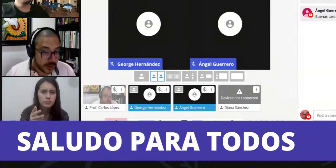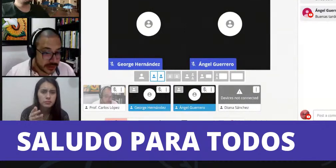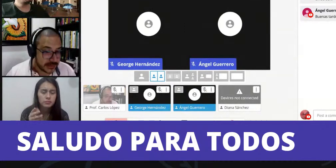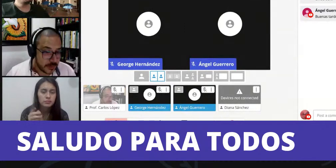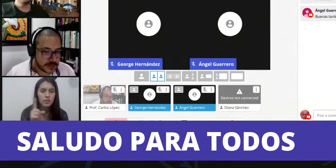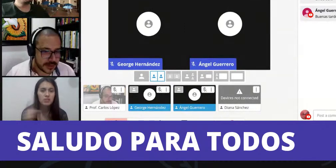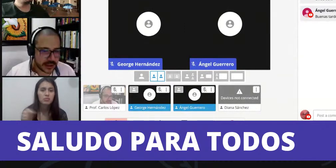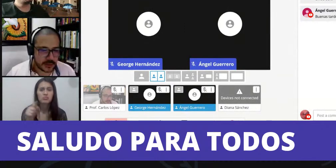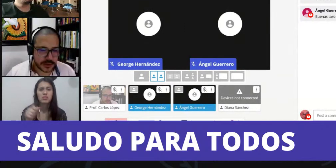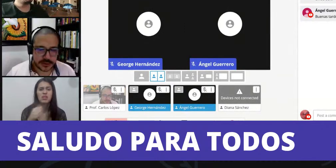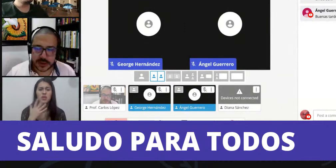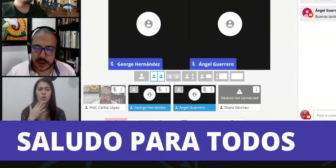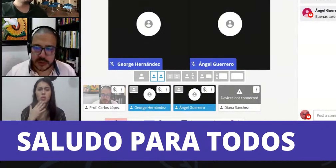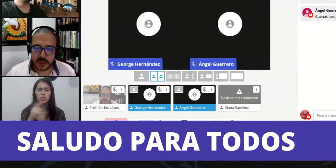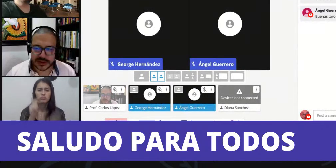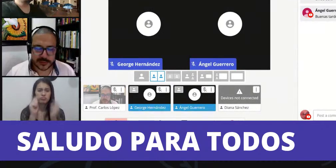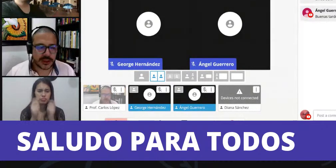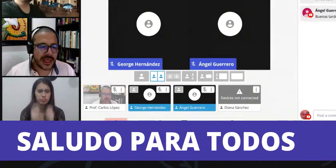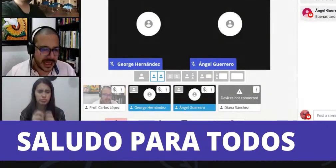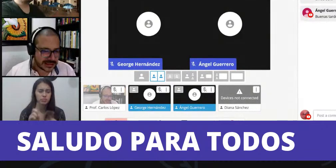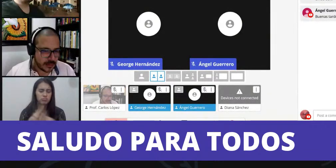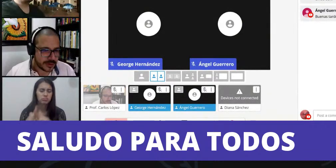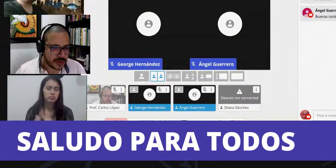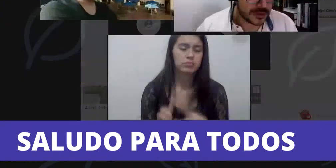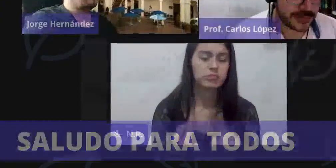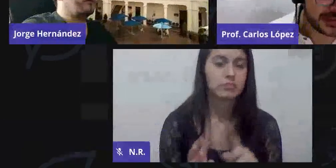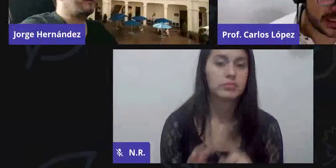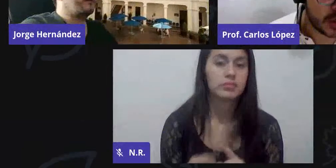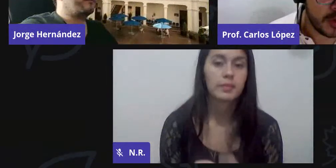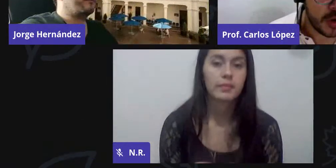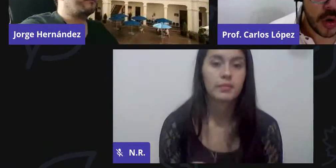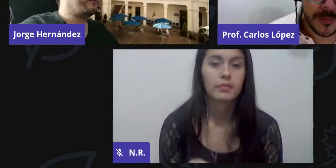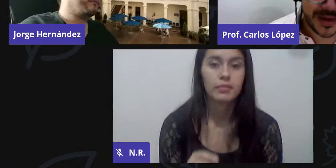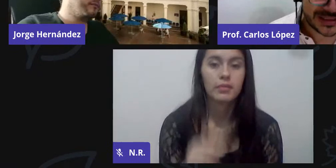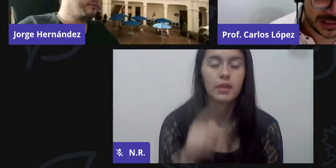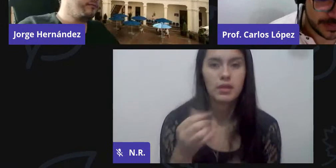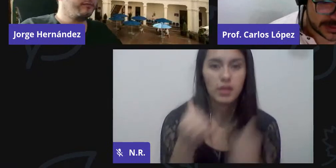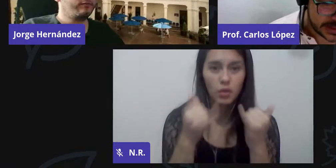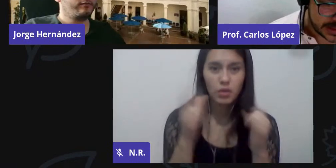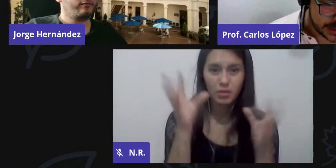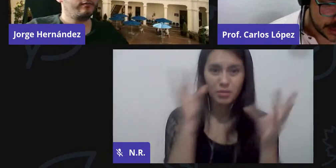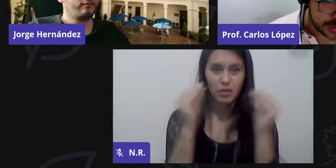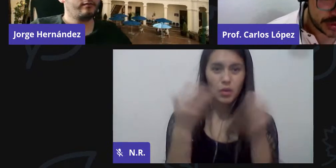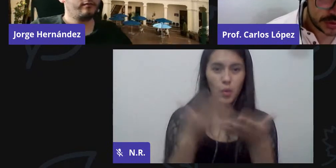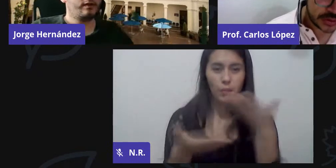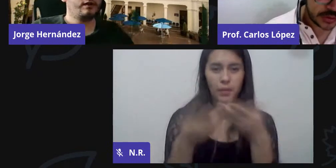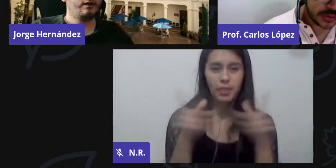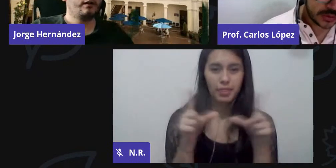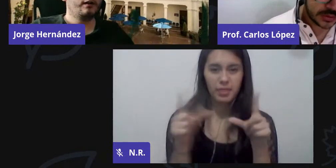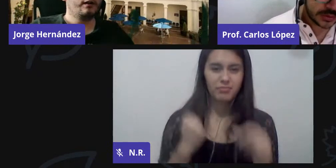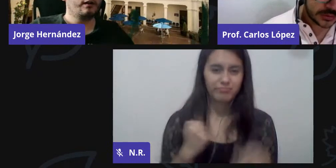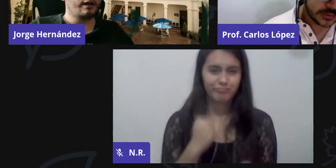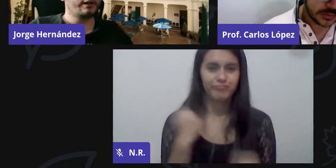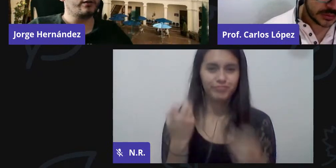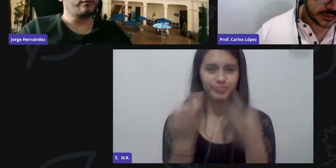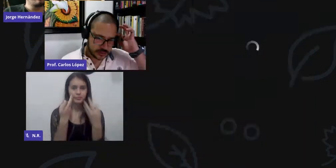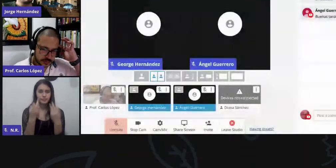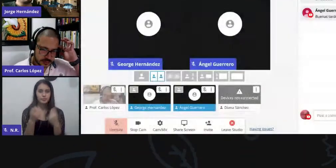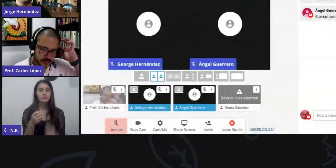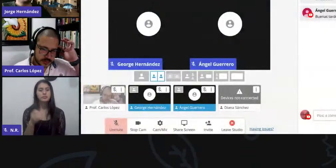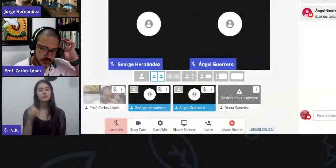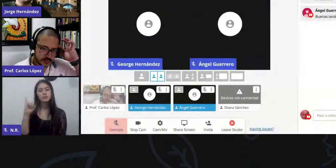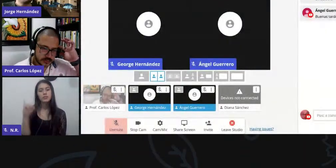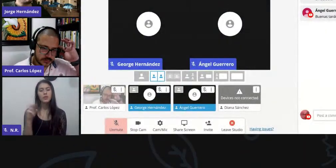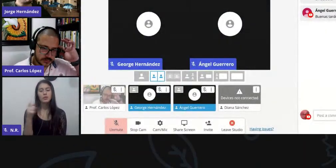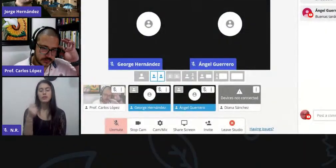el color. Ahorita les vamos a explicar cómo lo hacemos. En este momento vamos a aprender cómo compartir pantalla, George. Listo,